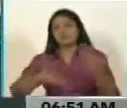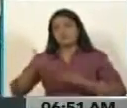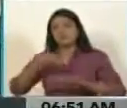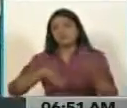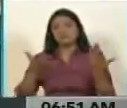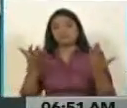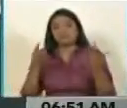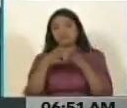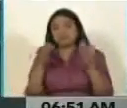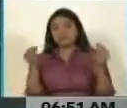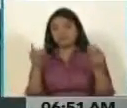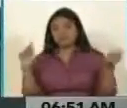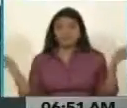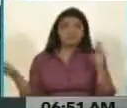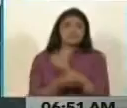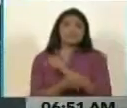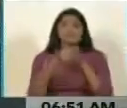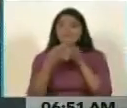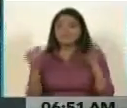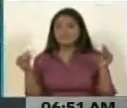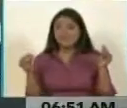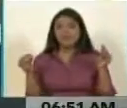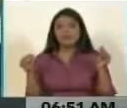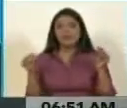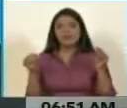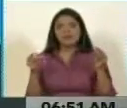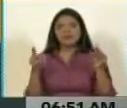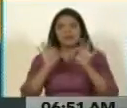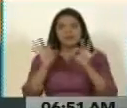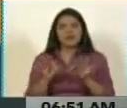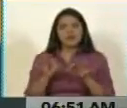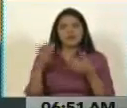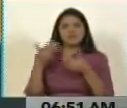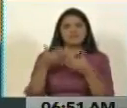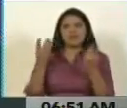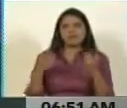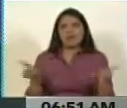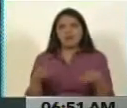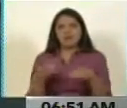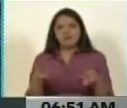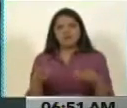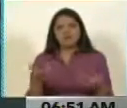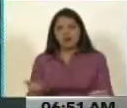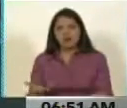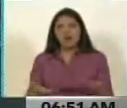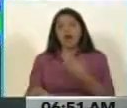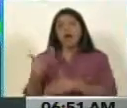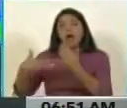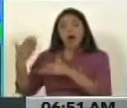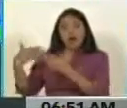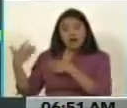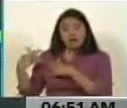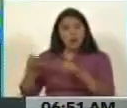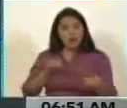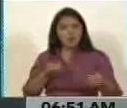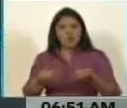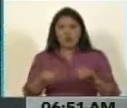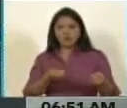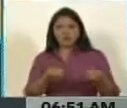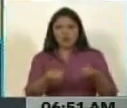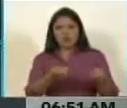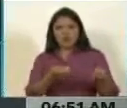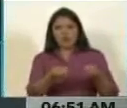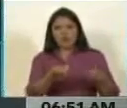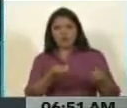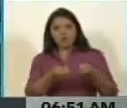romper con ese oligopolio de la música, que antes tenía un control absoluto de la edición